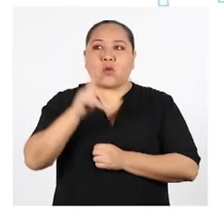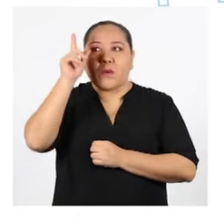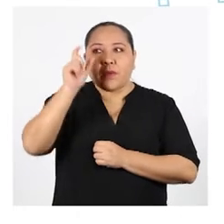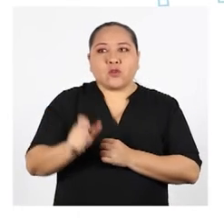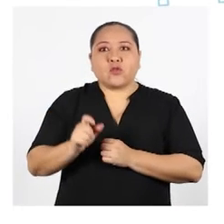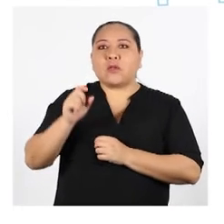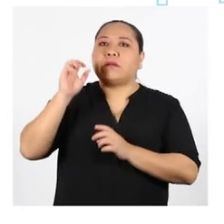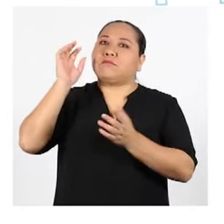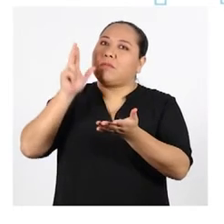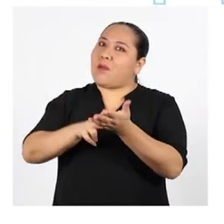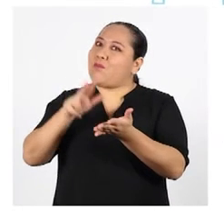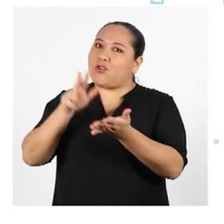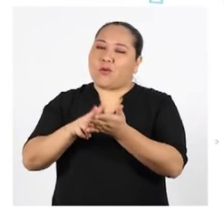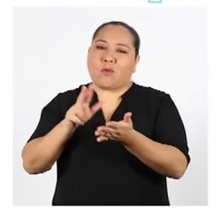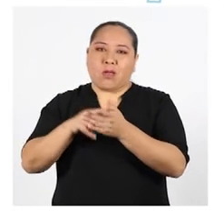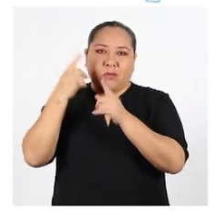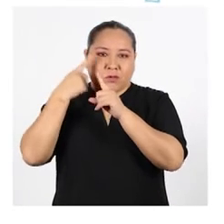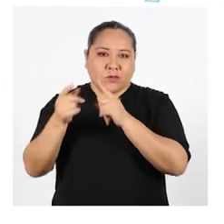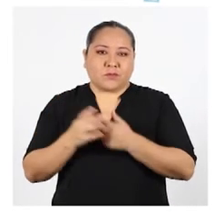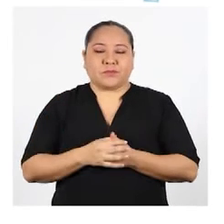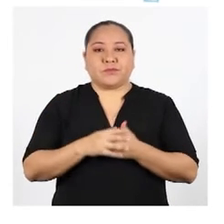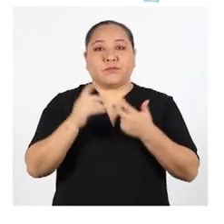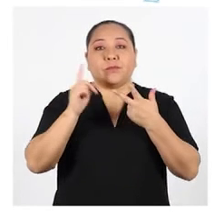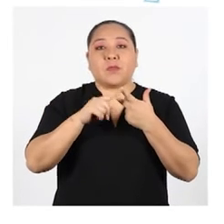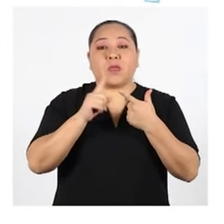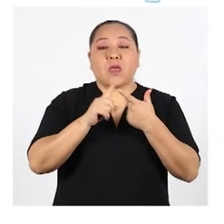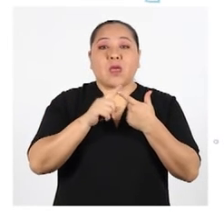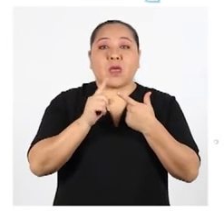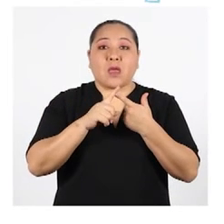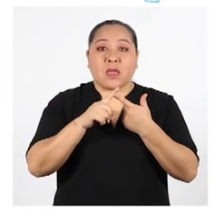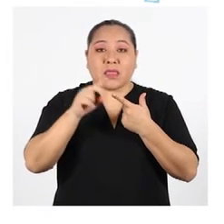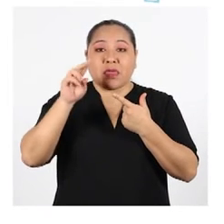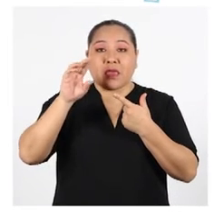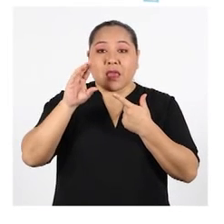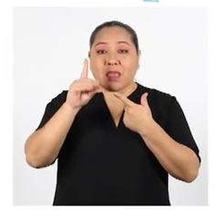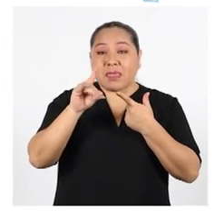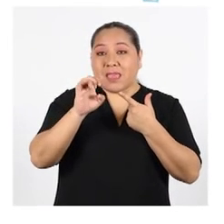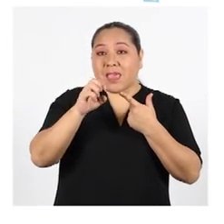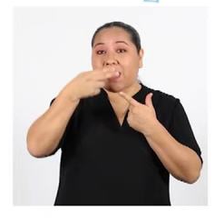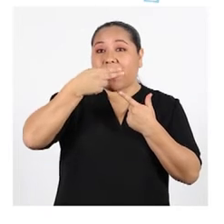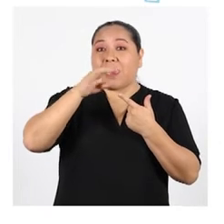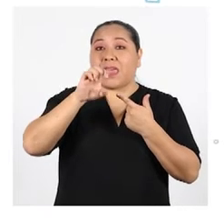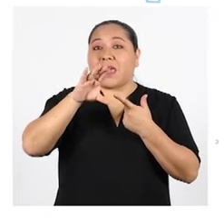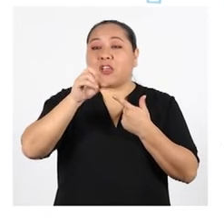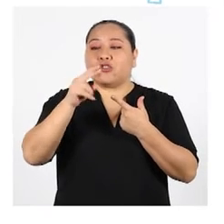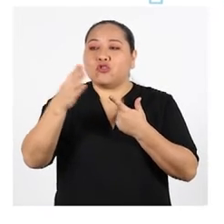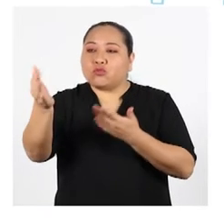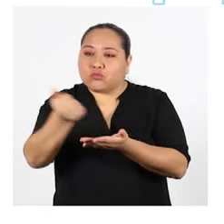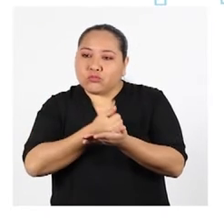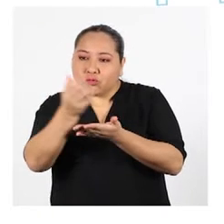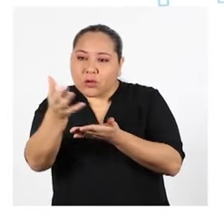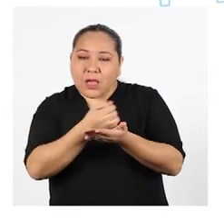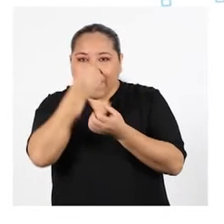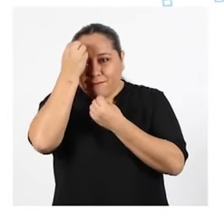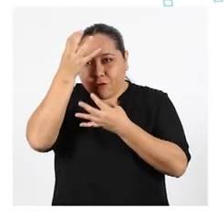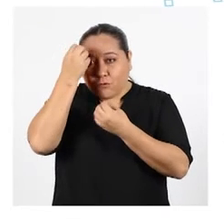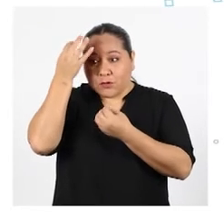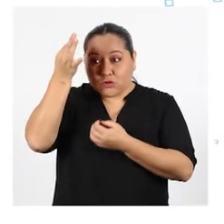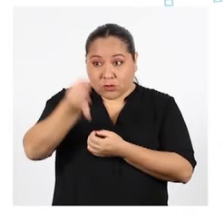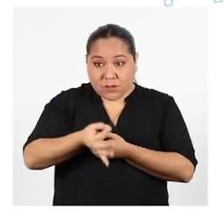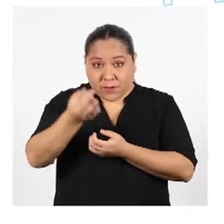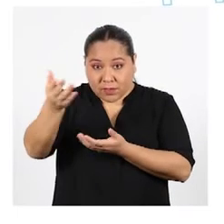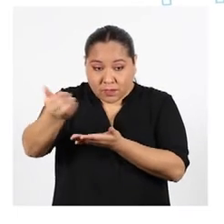un personal calificado, etc. Argumento de hecho, el cual toma datos estadísticos